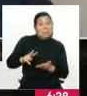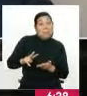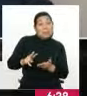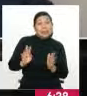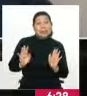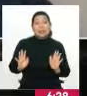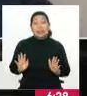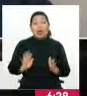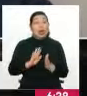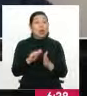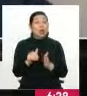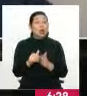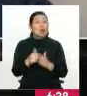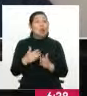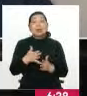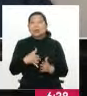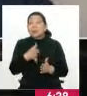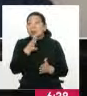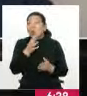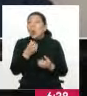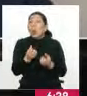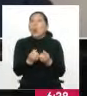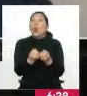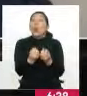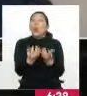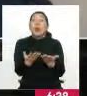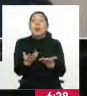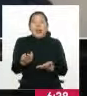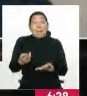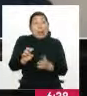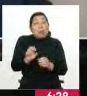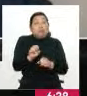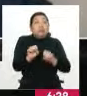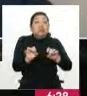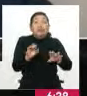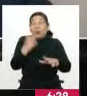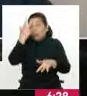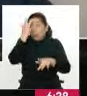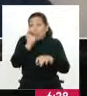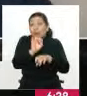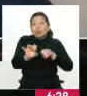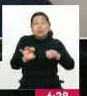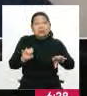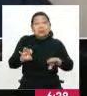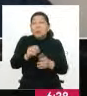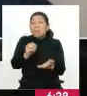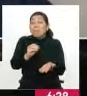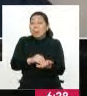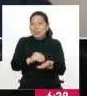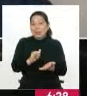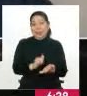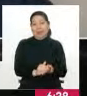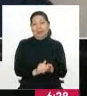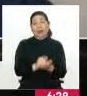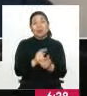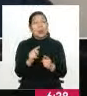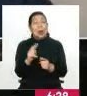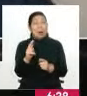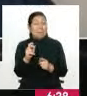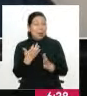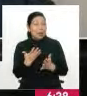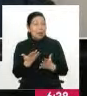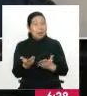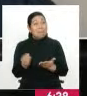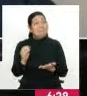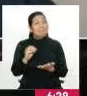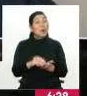casos. Todavía no sabemos en la cuantía de este incremento, pero esperamos un incremento importante. Yo creo que es una variante a